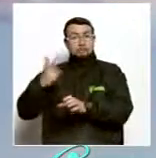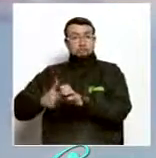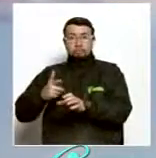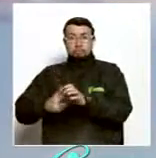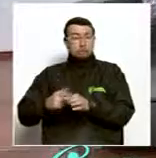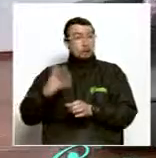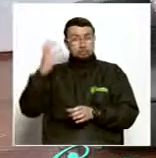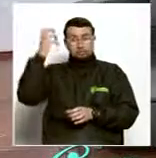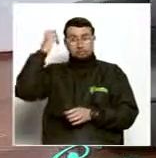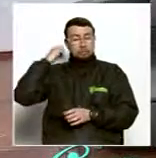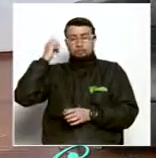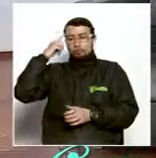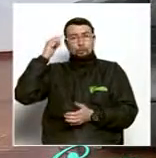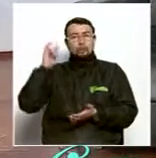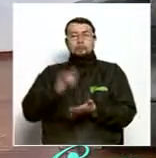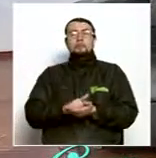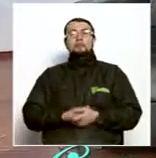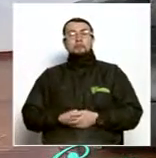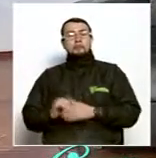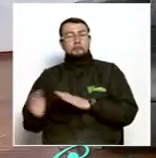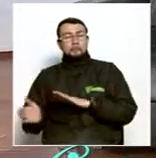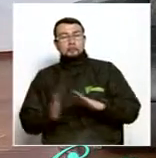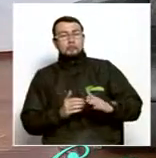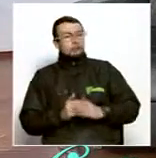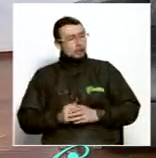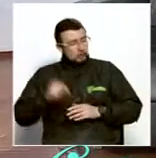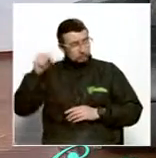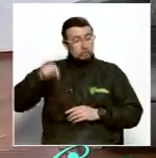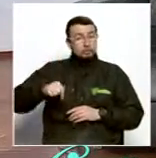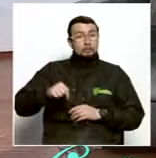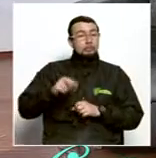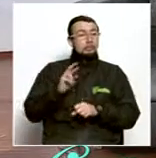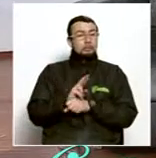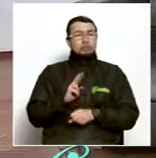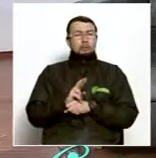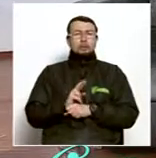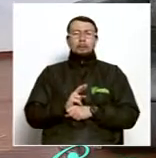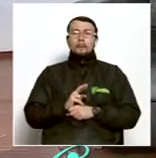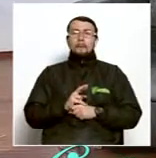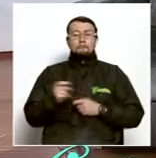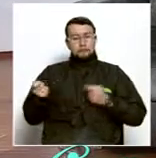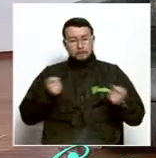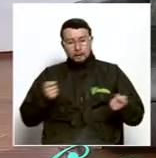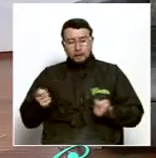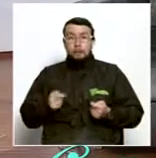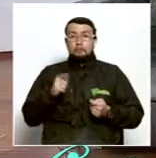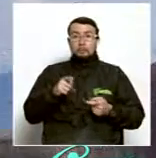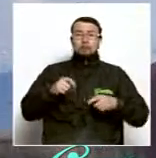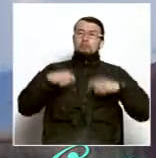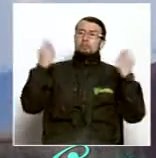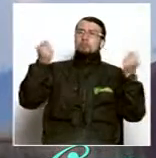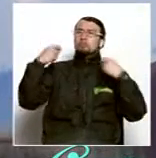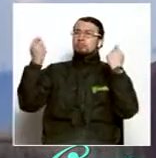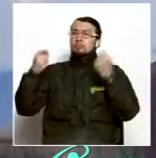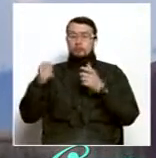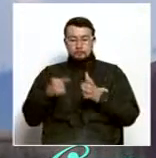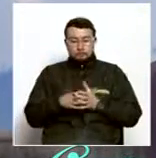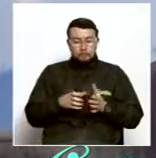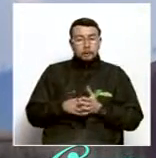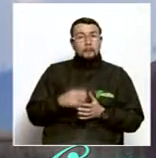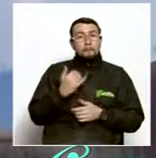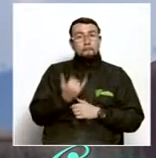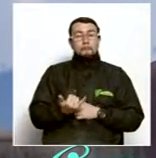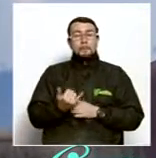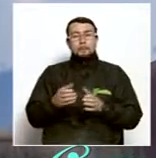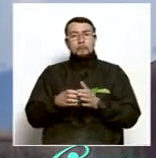eso. Sí. Bueno, nosotros aquí desde la región estamos promoviendo los mercados agroecológicos, que son unos